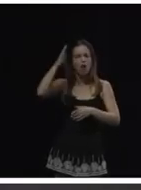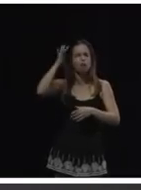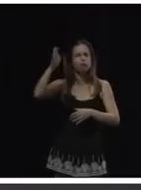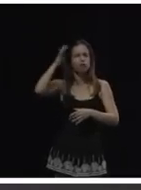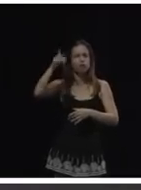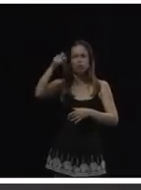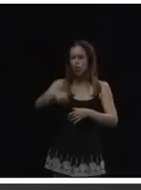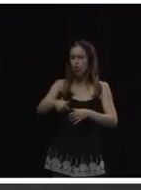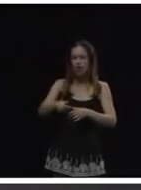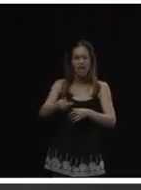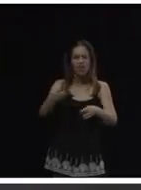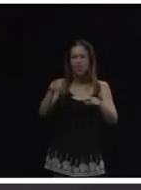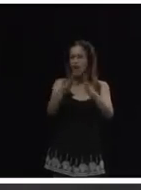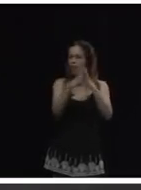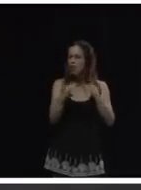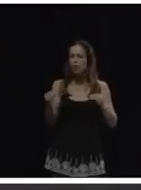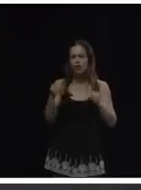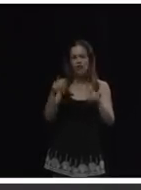como pueblo.